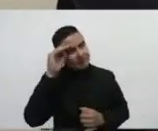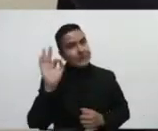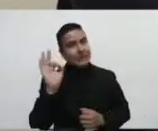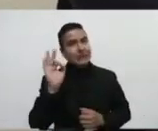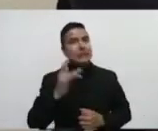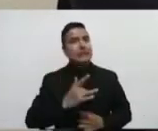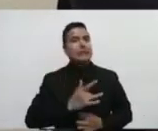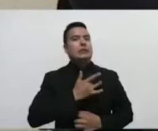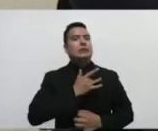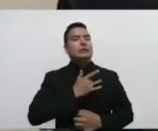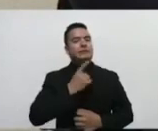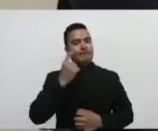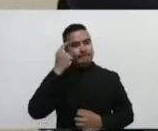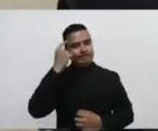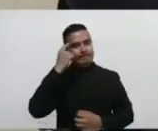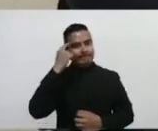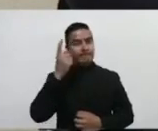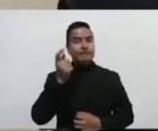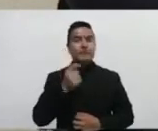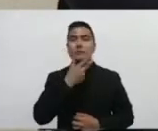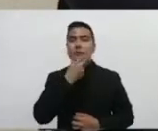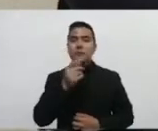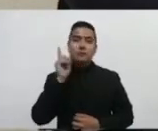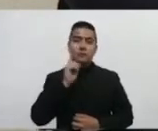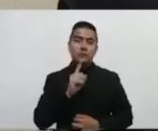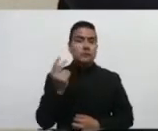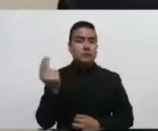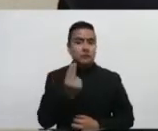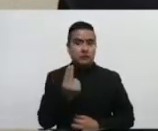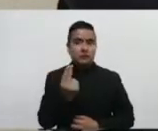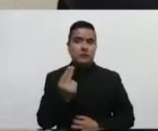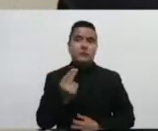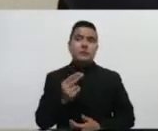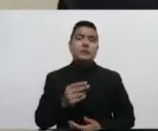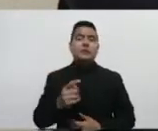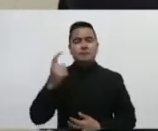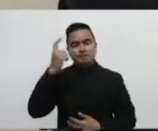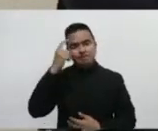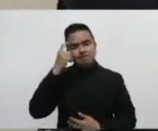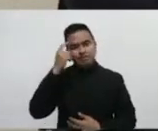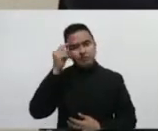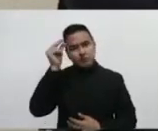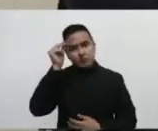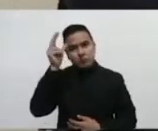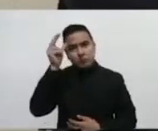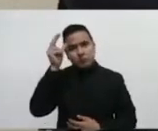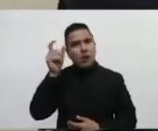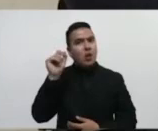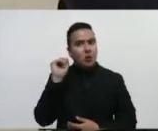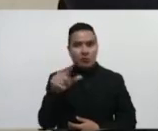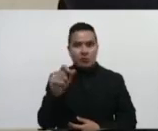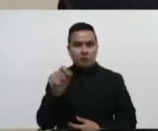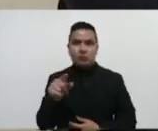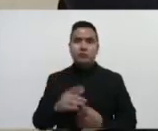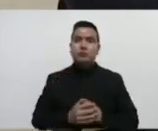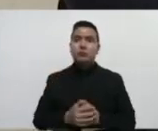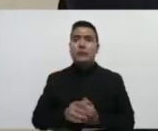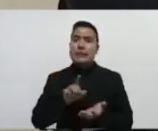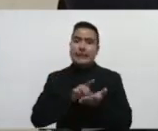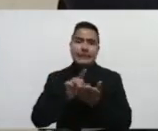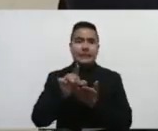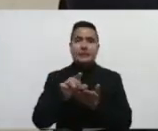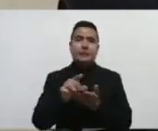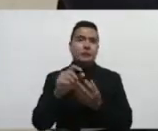de violencia? Pues mira, yo creo que primero tomar conciencia que tanto hombres como mujeres tenemos exactamente las